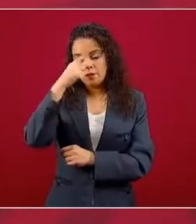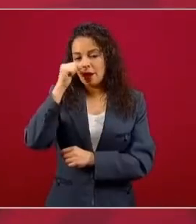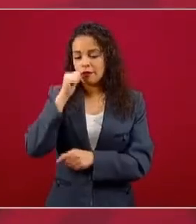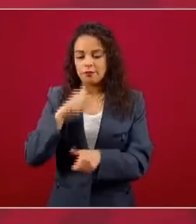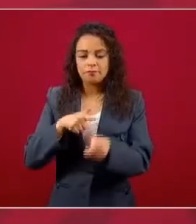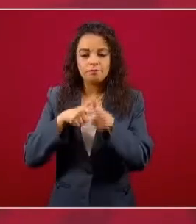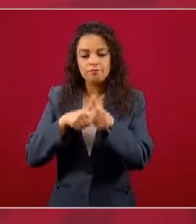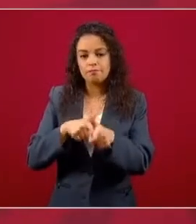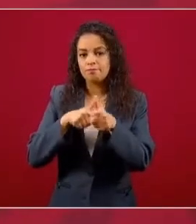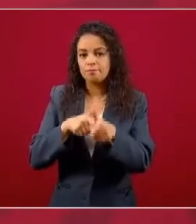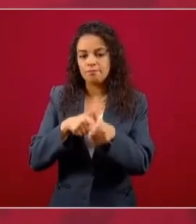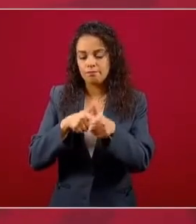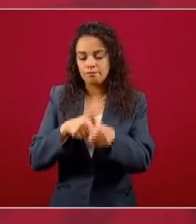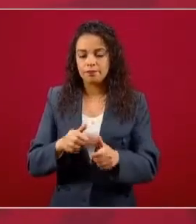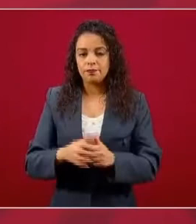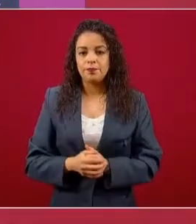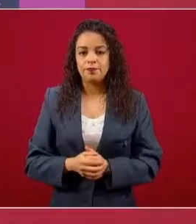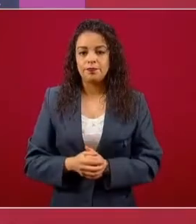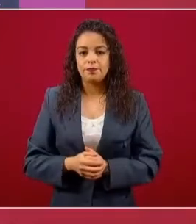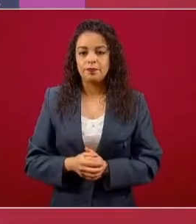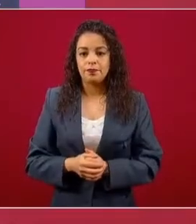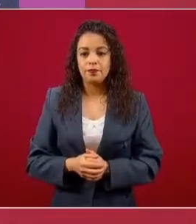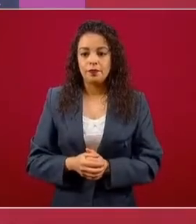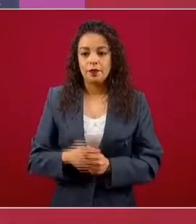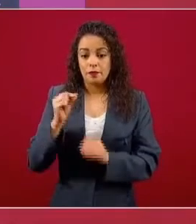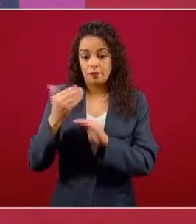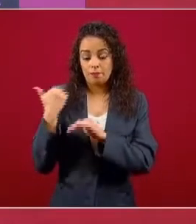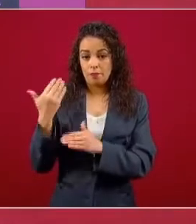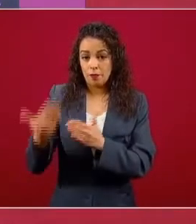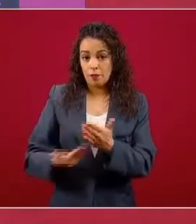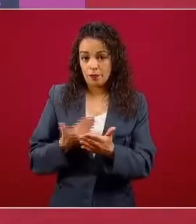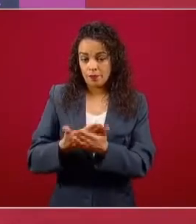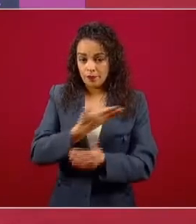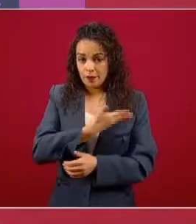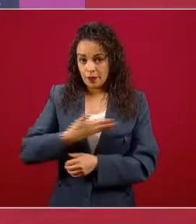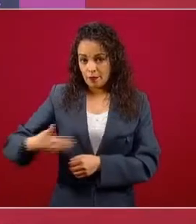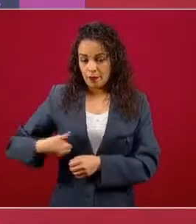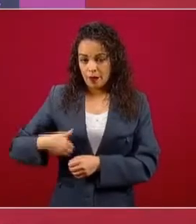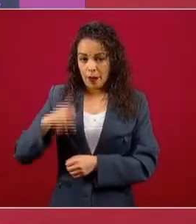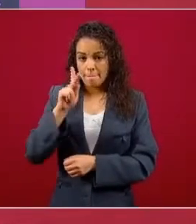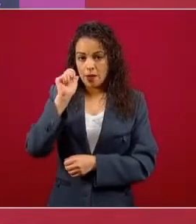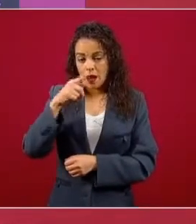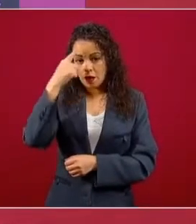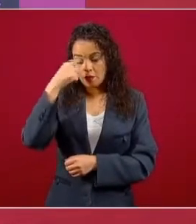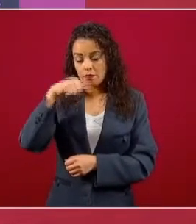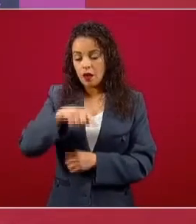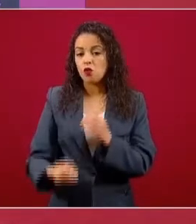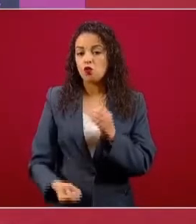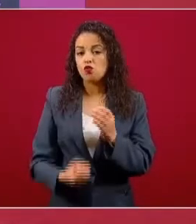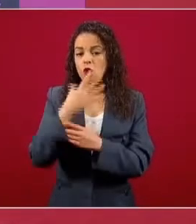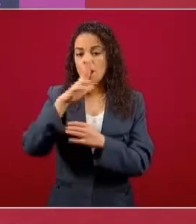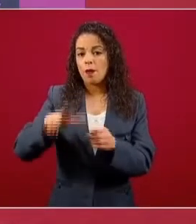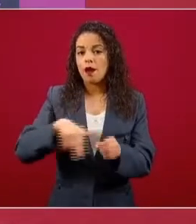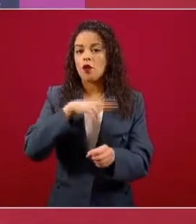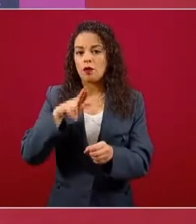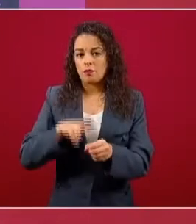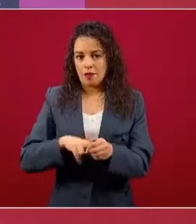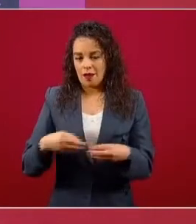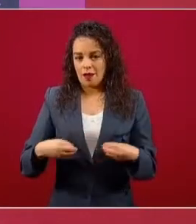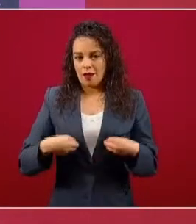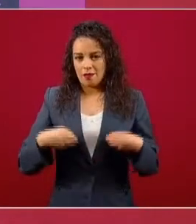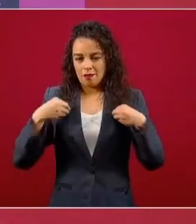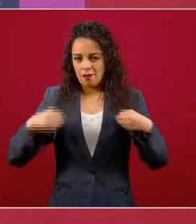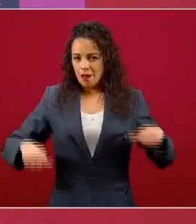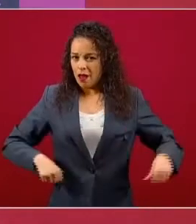señor presidente presentó el plan para lograr una nueva normalidad porque